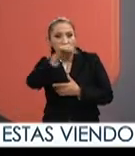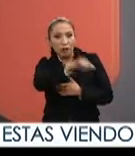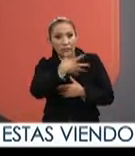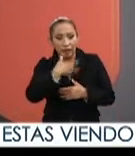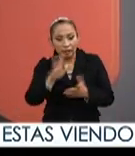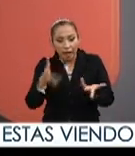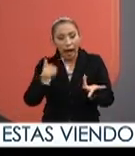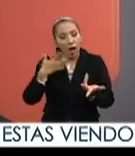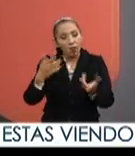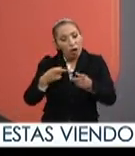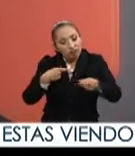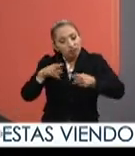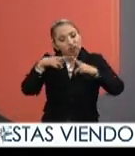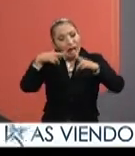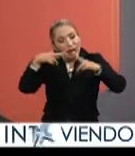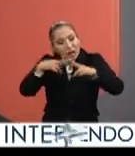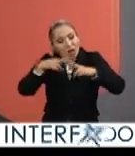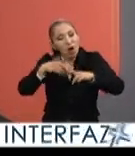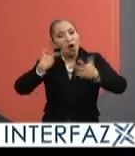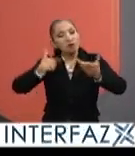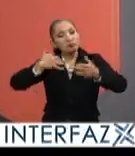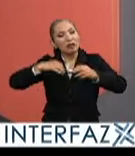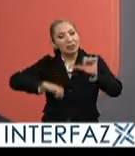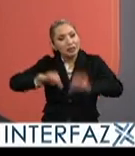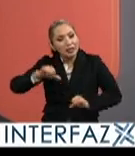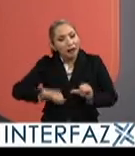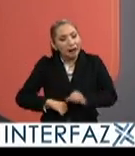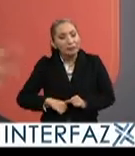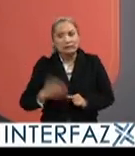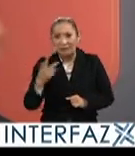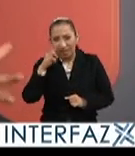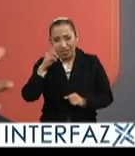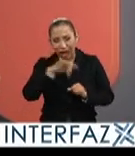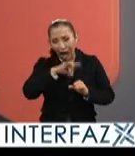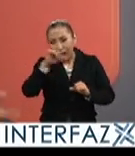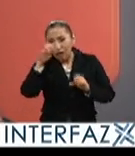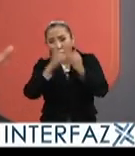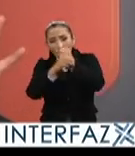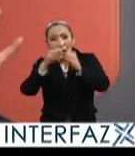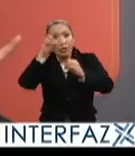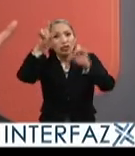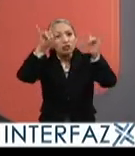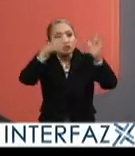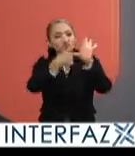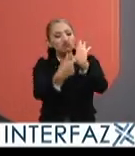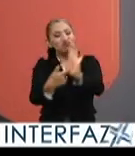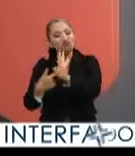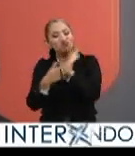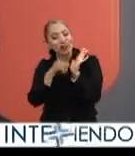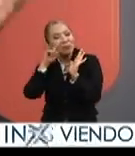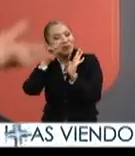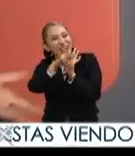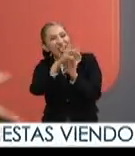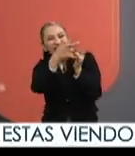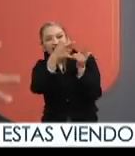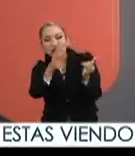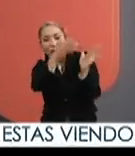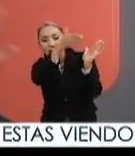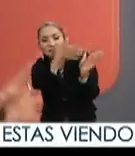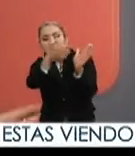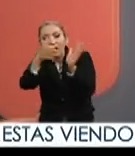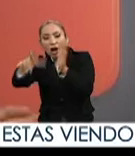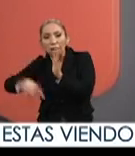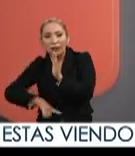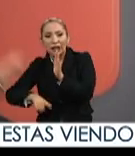tenía rituales religiosos. Es decir, que hay una serie de objetos que pretenden ilustrar todas las facetas